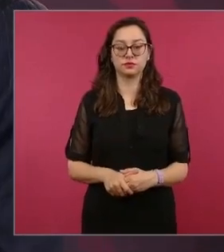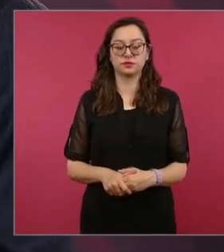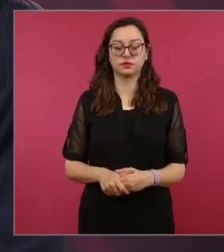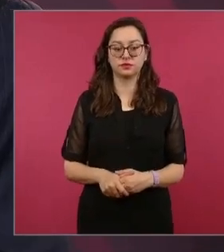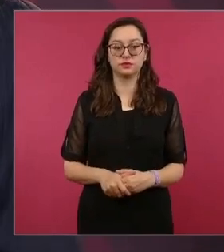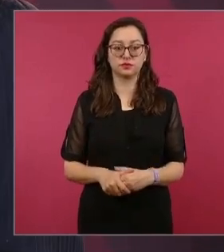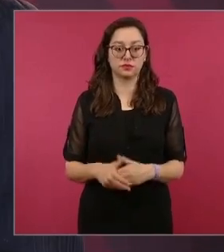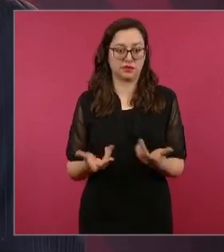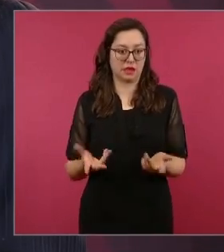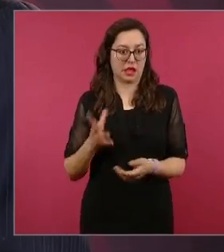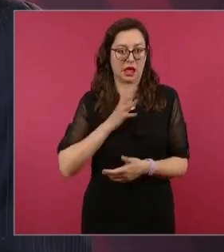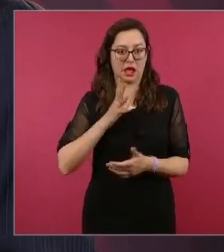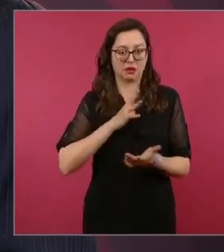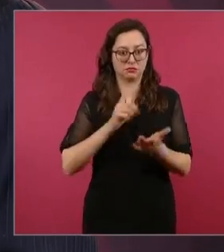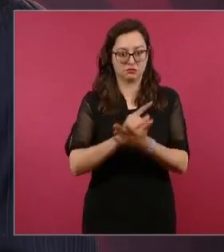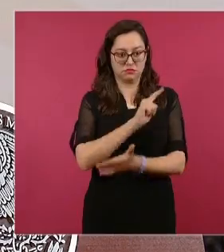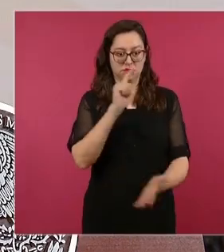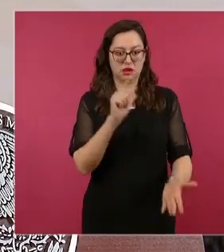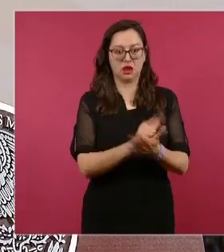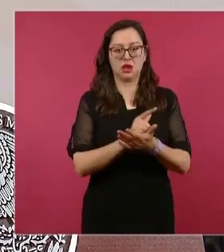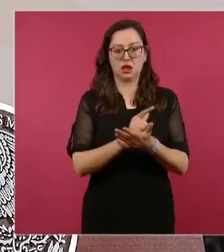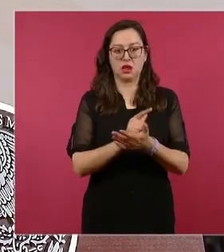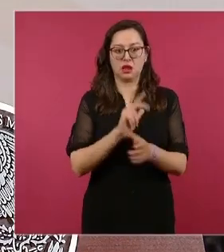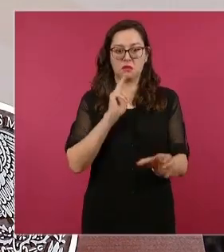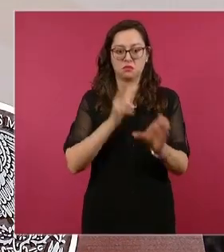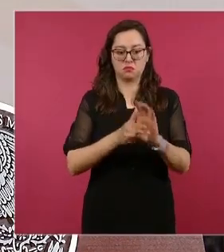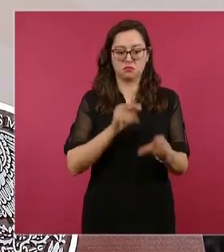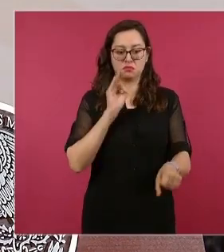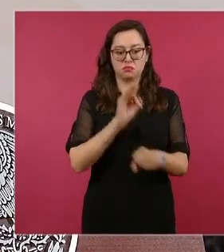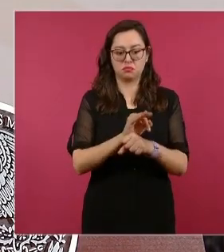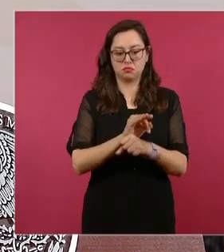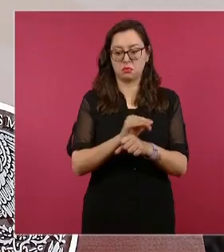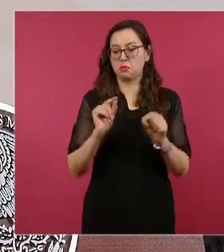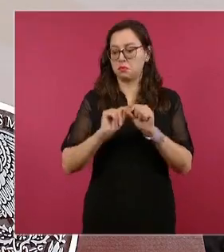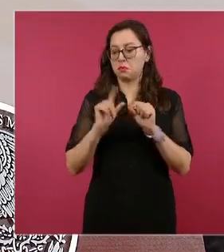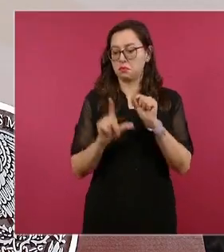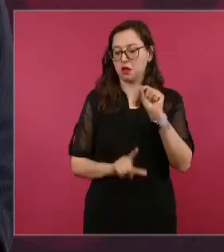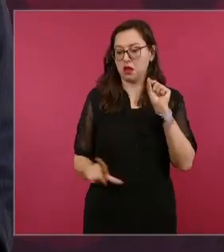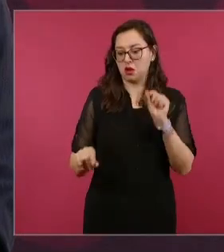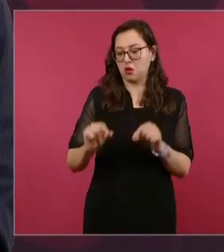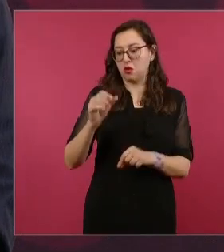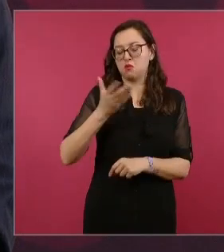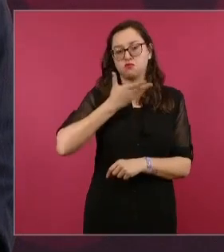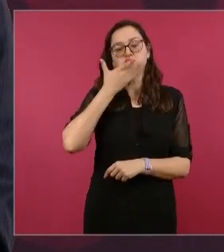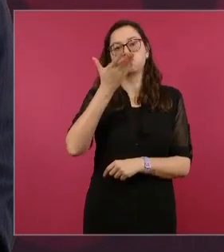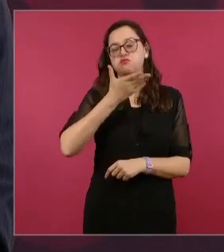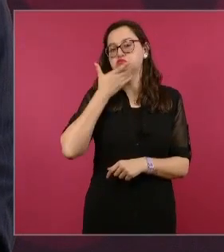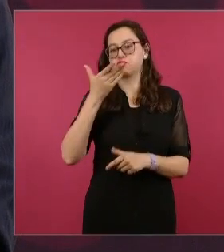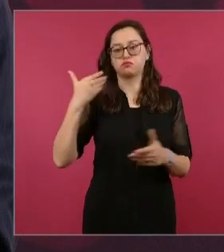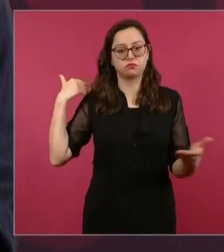por el derecho de asilo. Es parte de nuestra tradición de política exterior